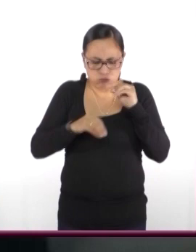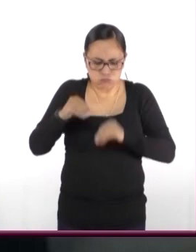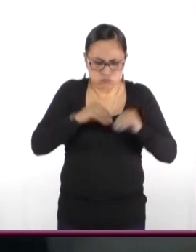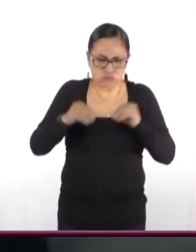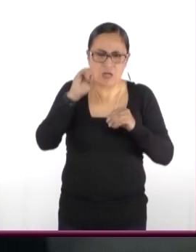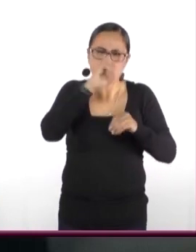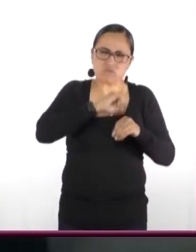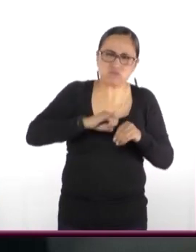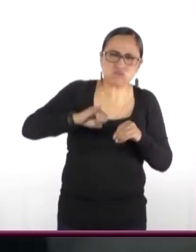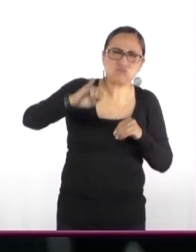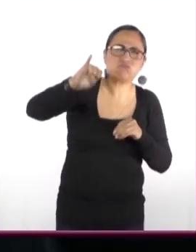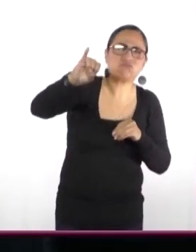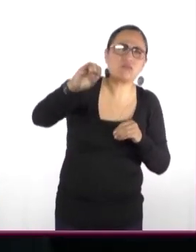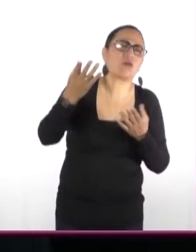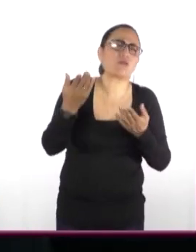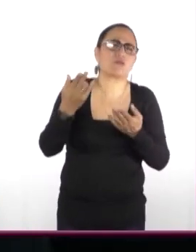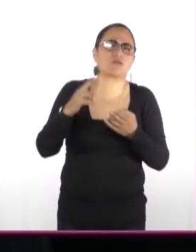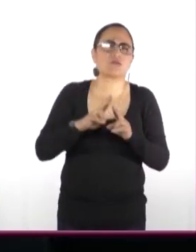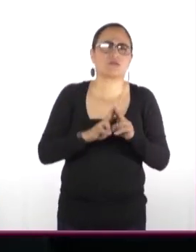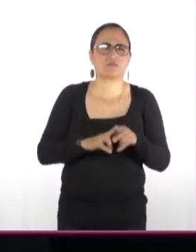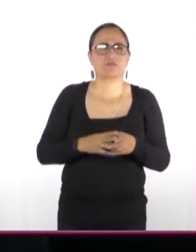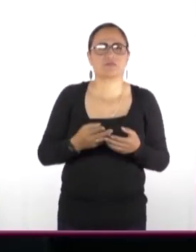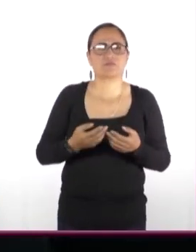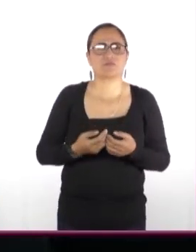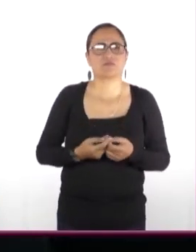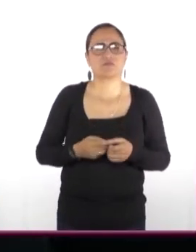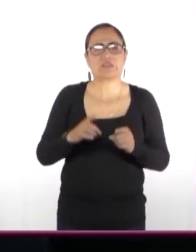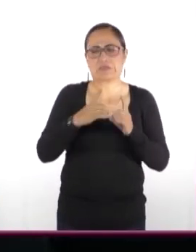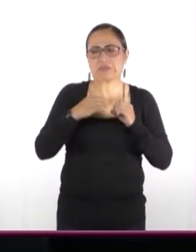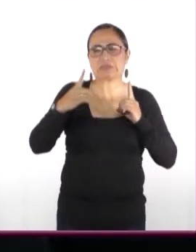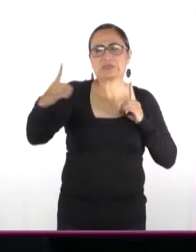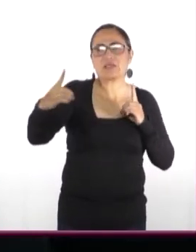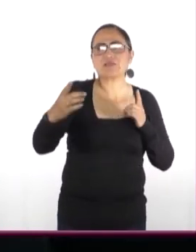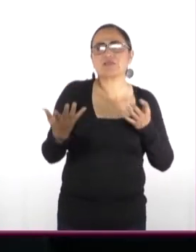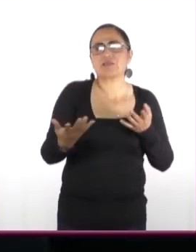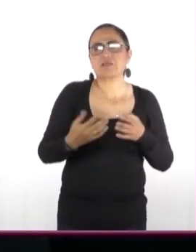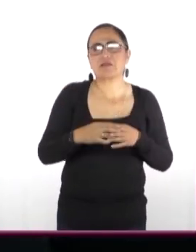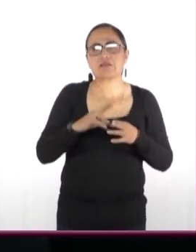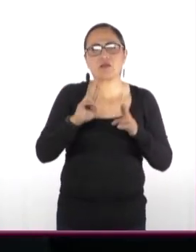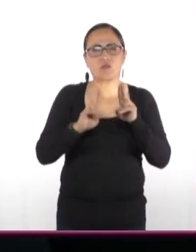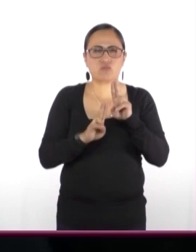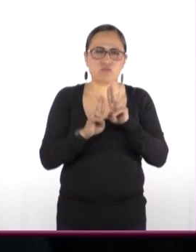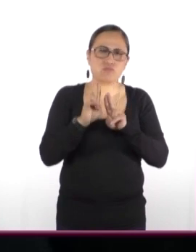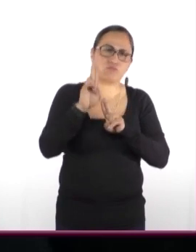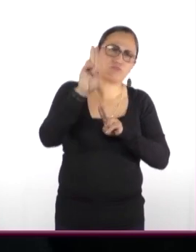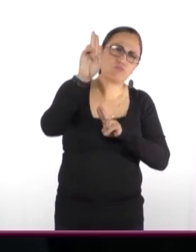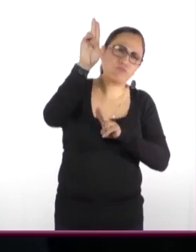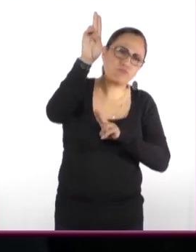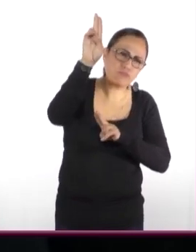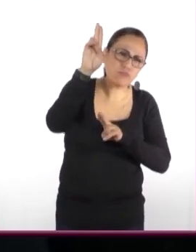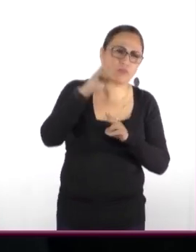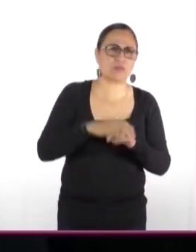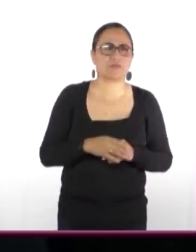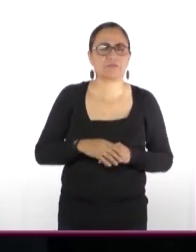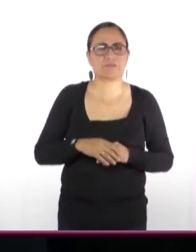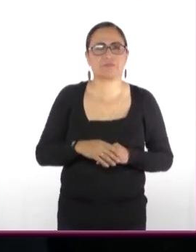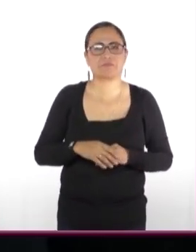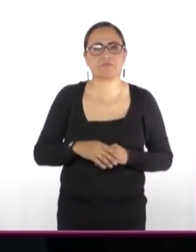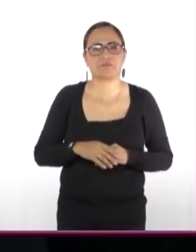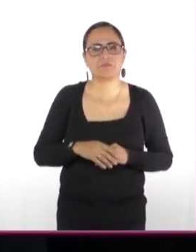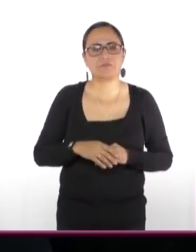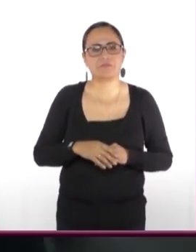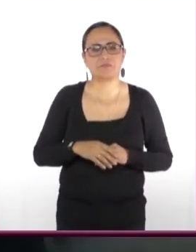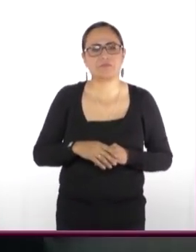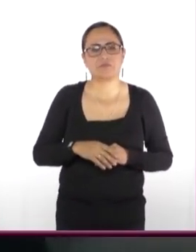Son las naves Voyager y las en fin, naves como esas